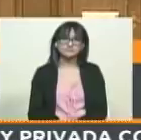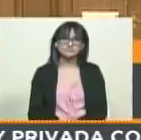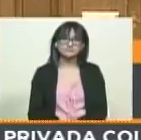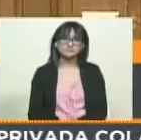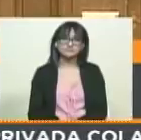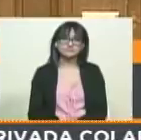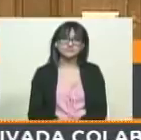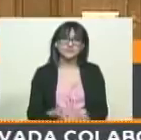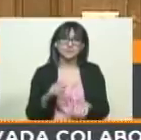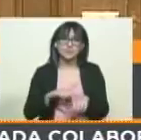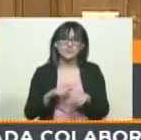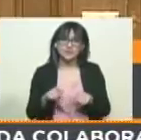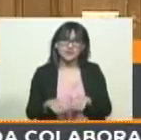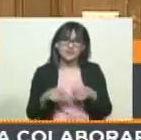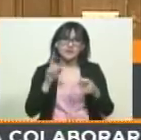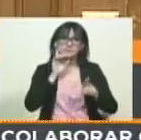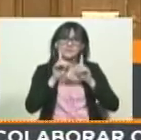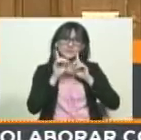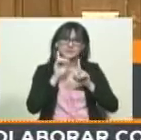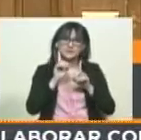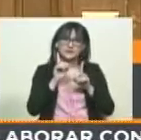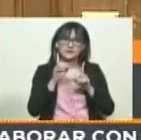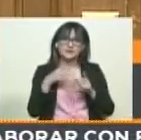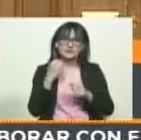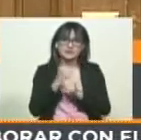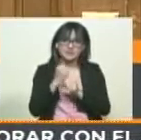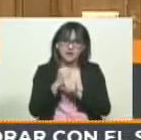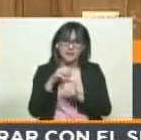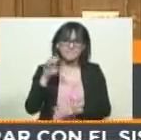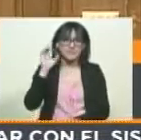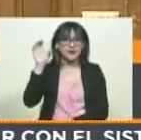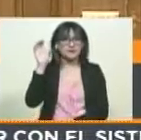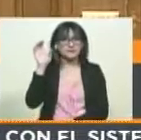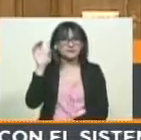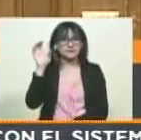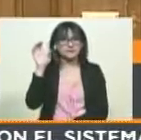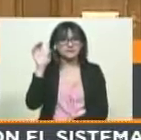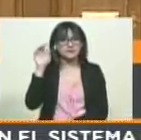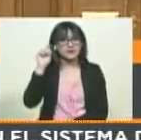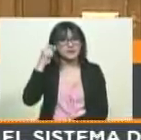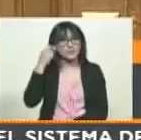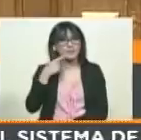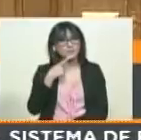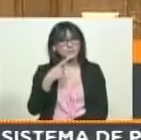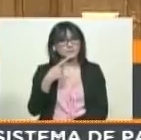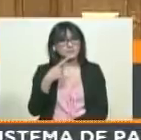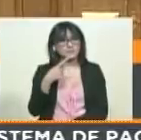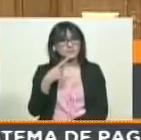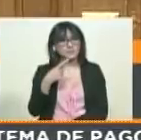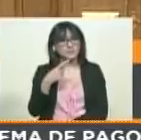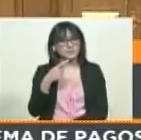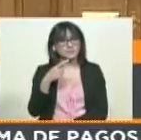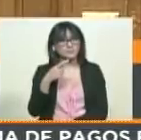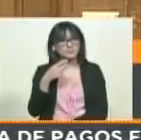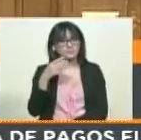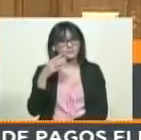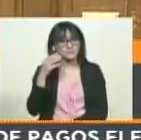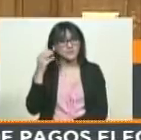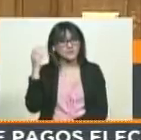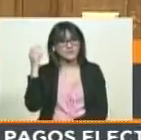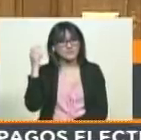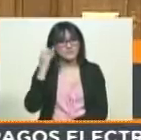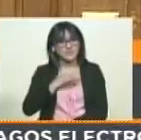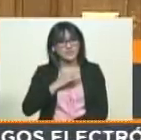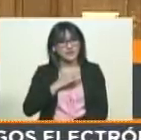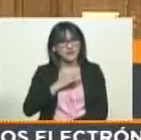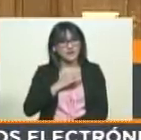mezquindad, mientras varios desertan de trabajar por la patria grande, recuerdo lo que dijo el comandante en jefe Fidel Castro Ruz en